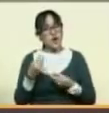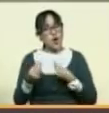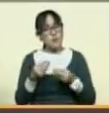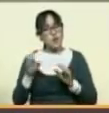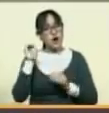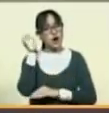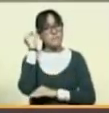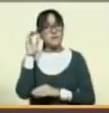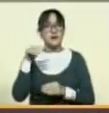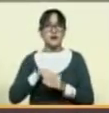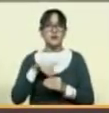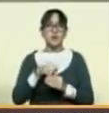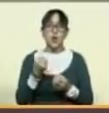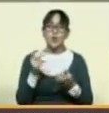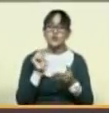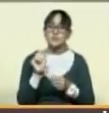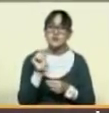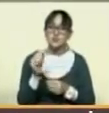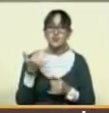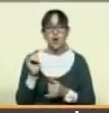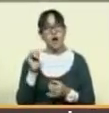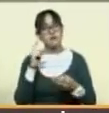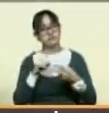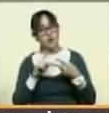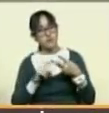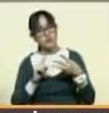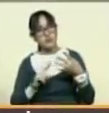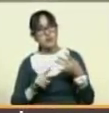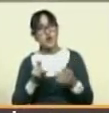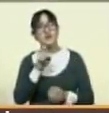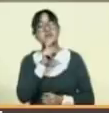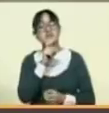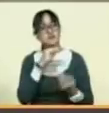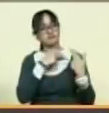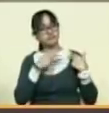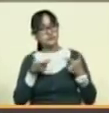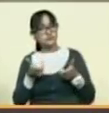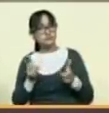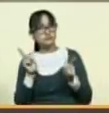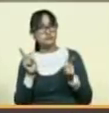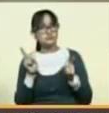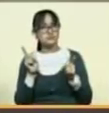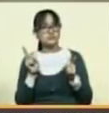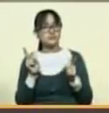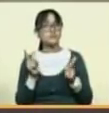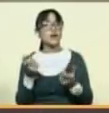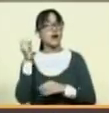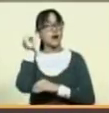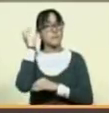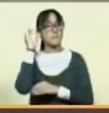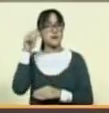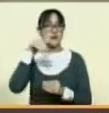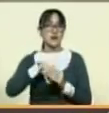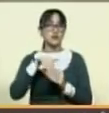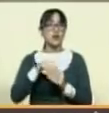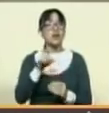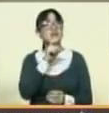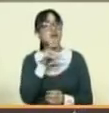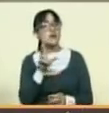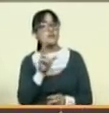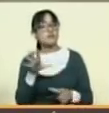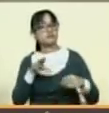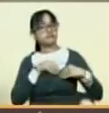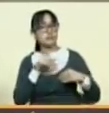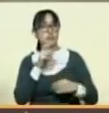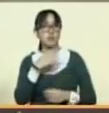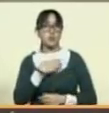campaña electoral, cuántos minutos tiene uno, cuántos minutos tiene otro, quién está autorizado para hacer campaña electoral y quién no puede